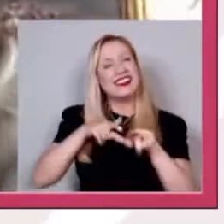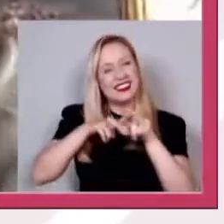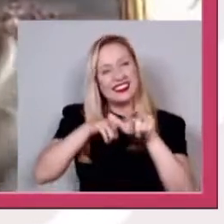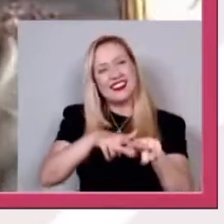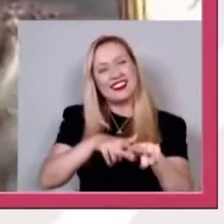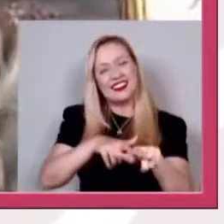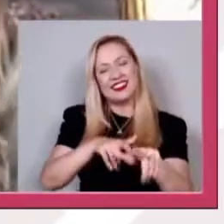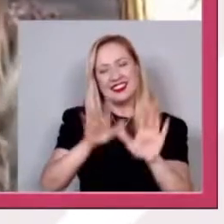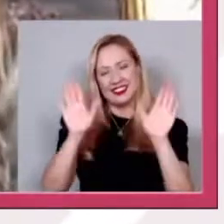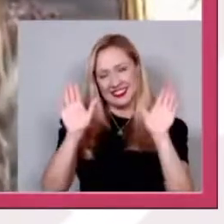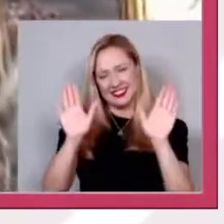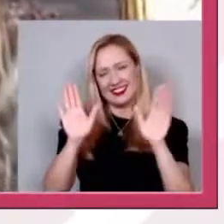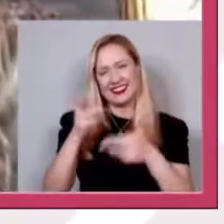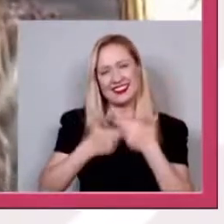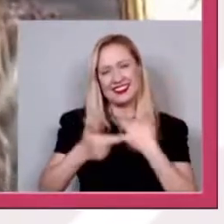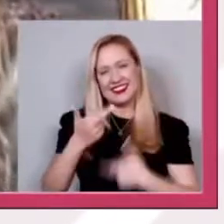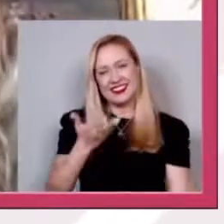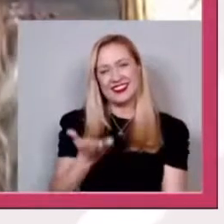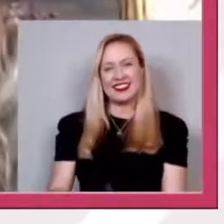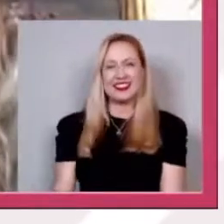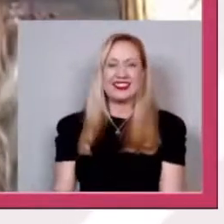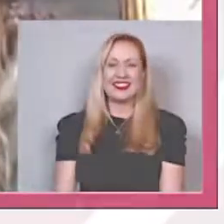personas mayores. Ahorita regresamos.